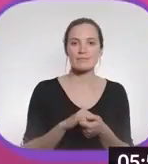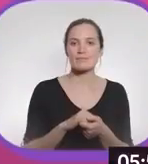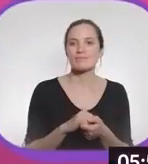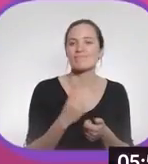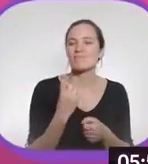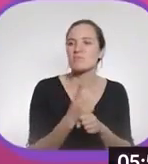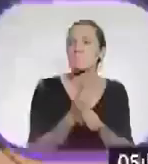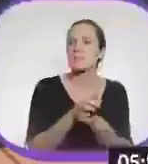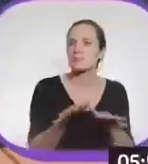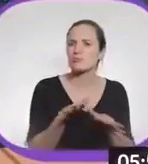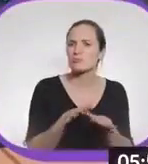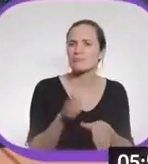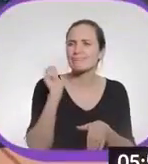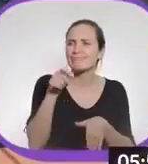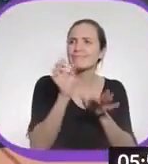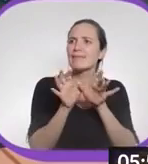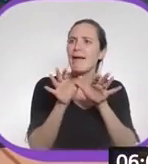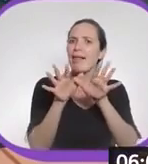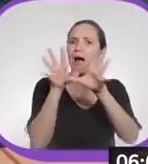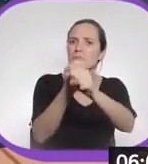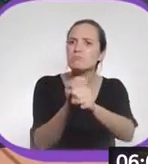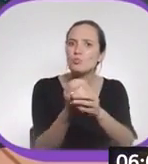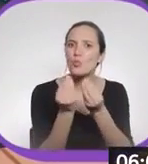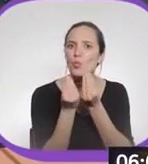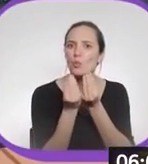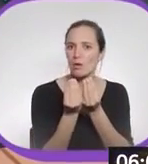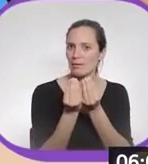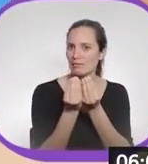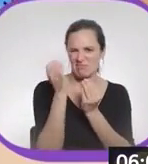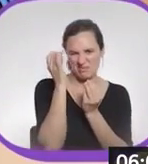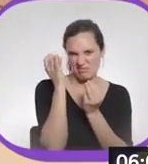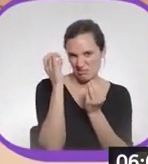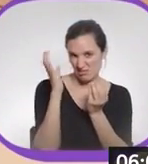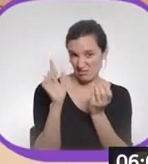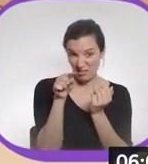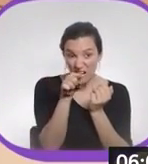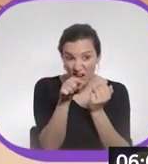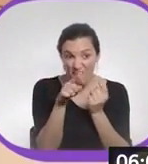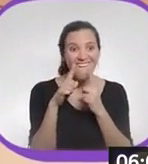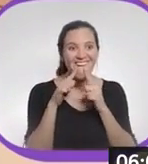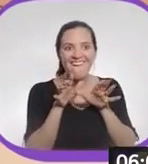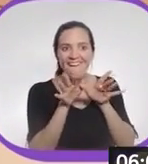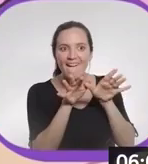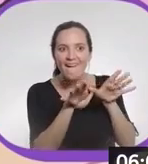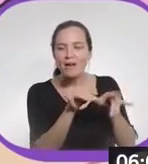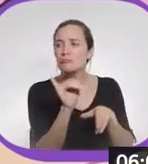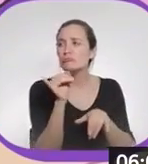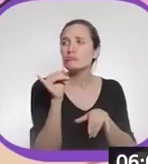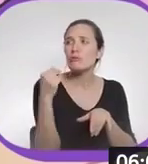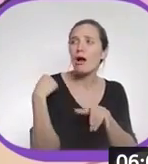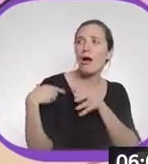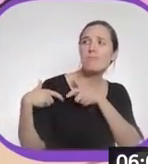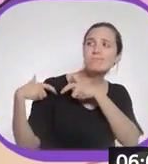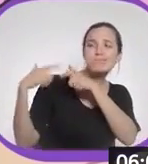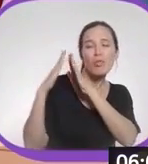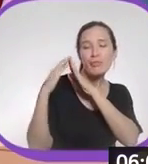Y dime, fenómeno, ¿cómo captura las hadas de Timmy Turner? Disculpa, ¿eso en tu hombro es un murciélago? Sí, ellos